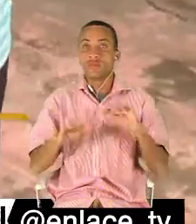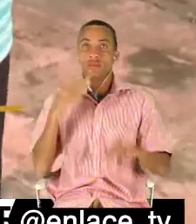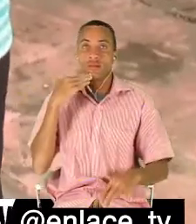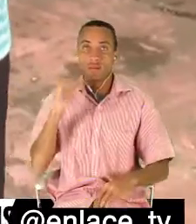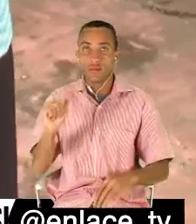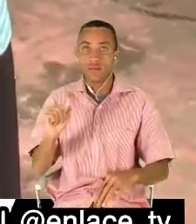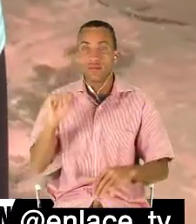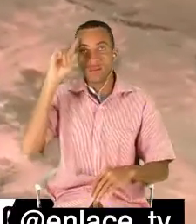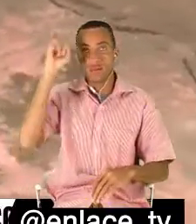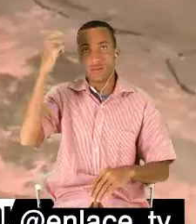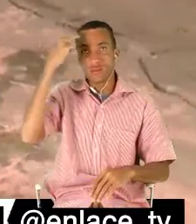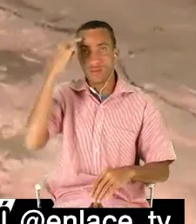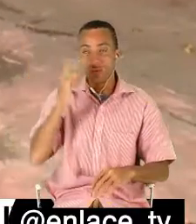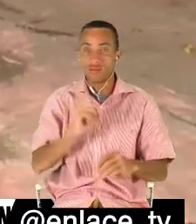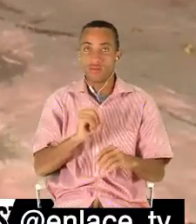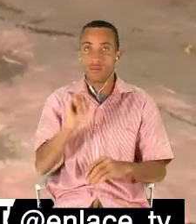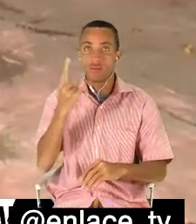estas juntas de acción comunal.